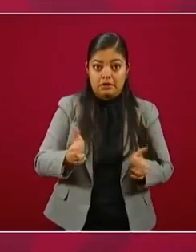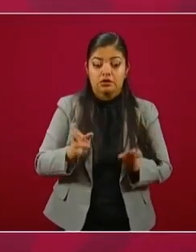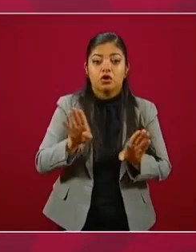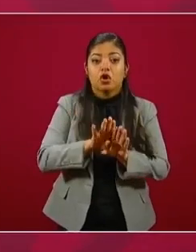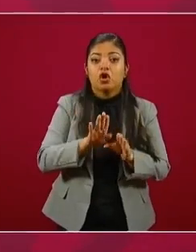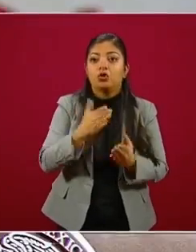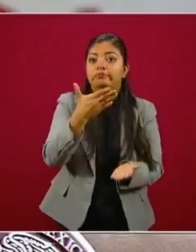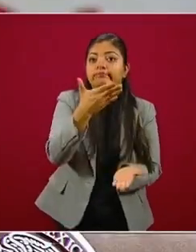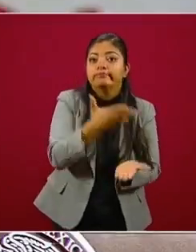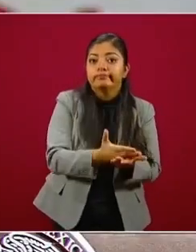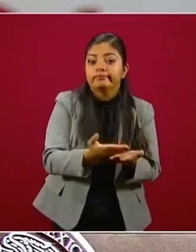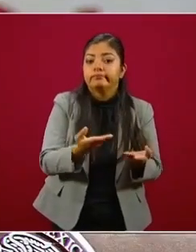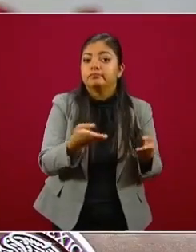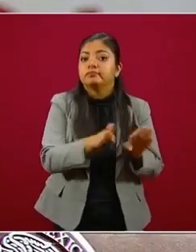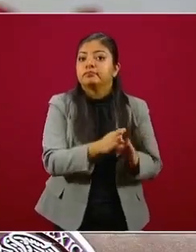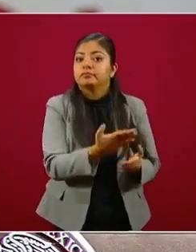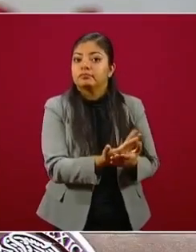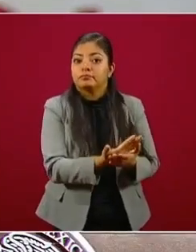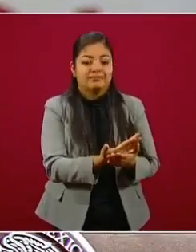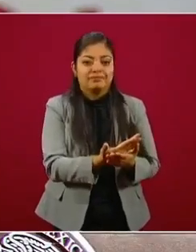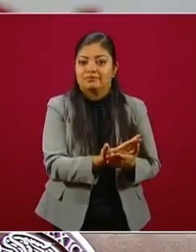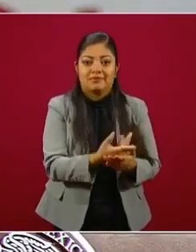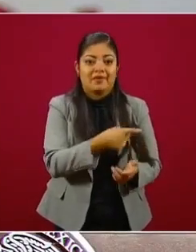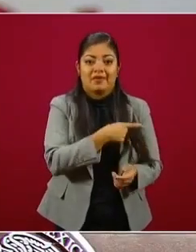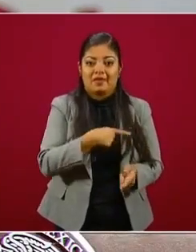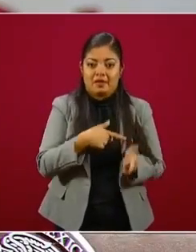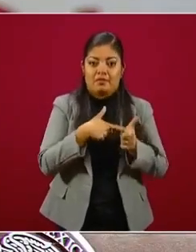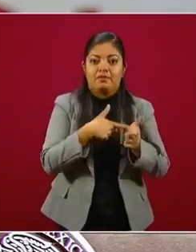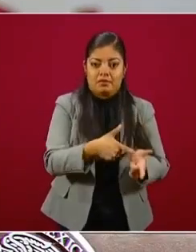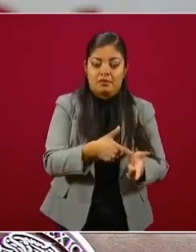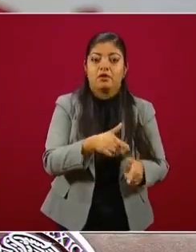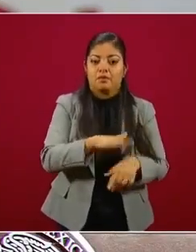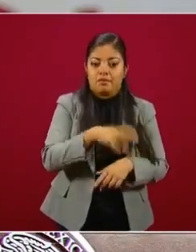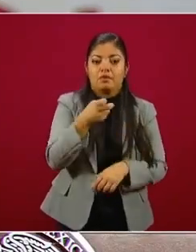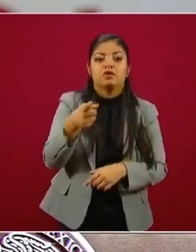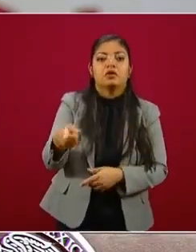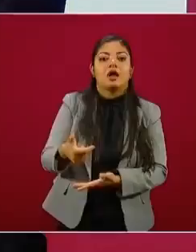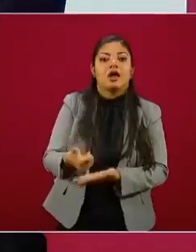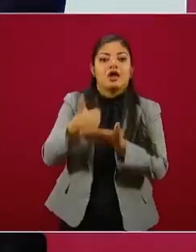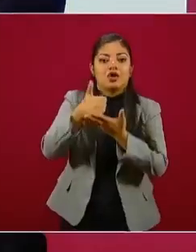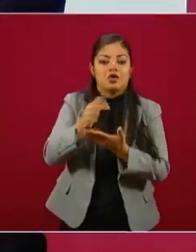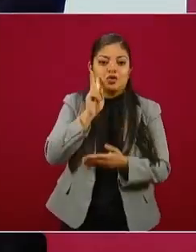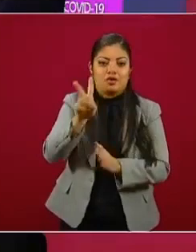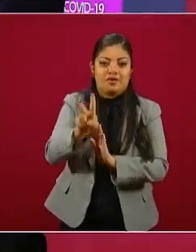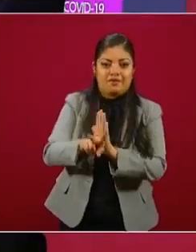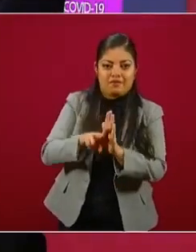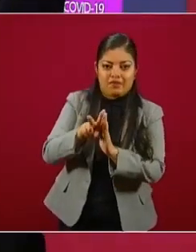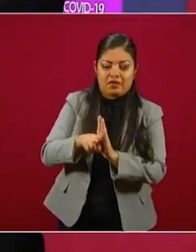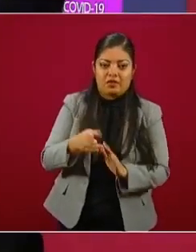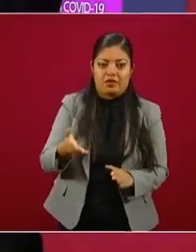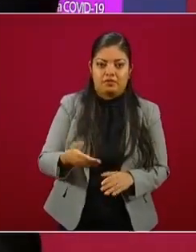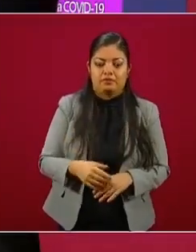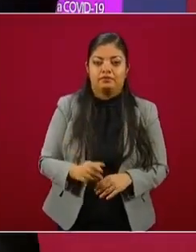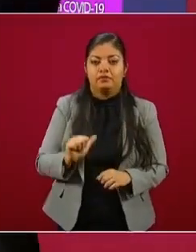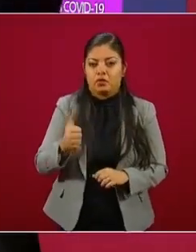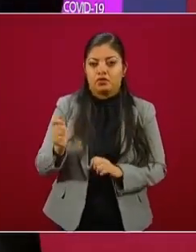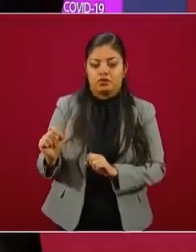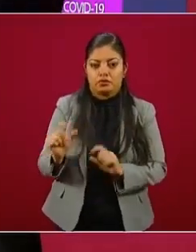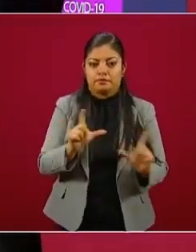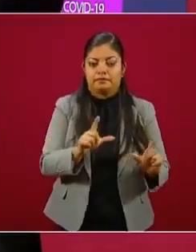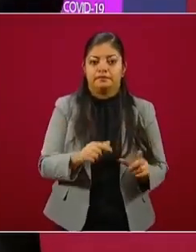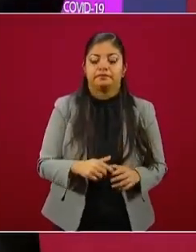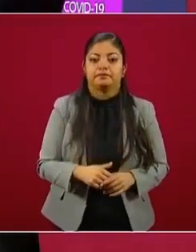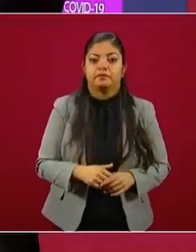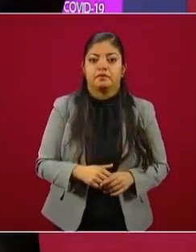la pandemia, debe de seguir adelante y aquí tenemos una herramienta que puede ayudar. Siguiente. Sabiendo